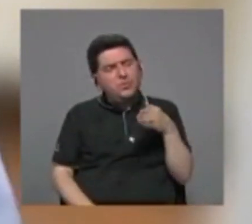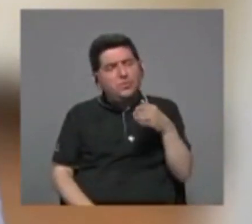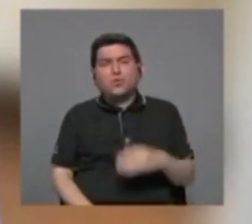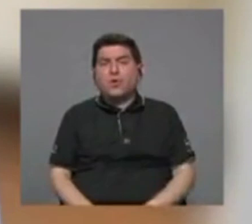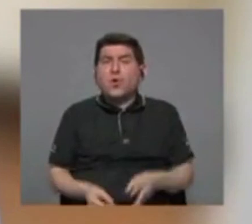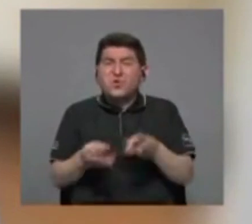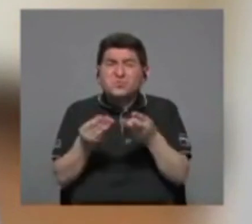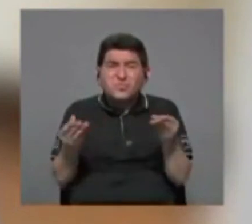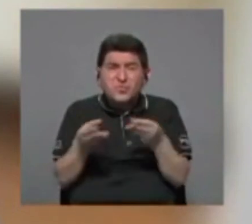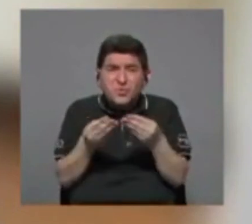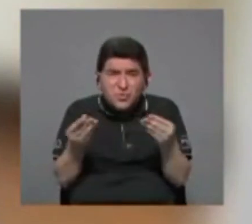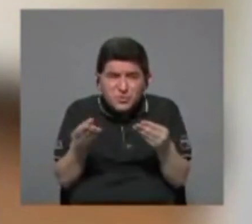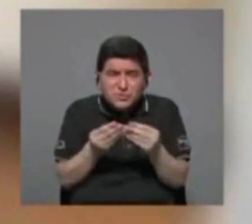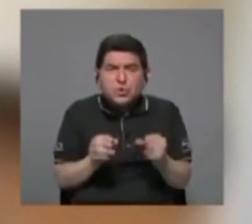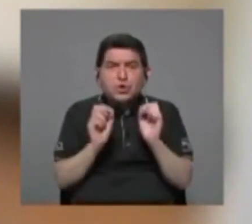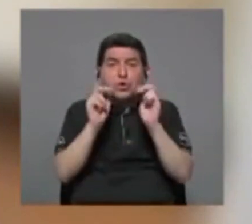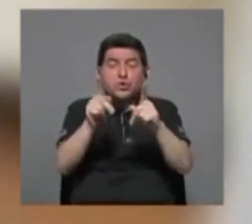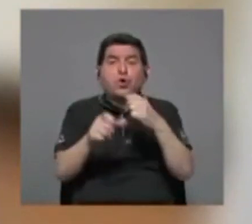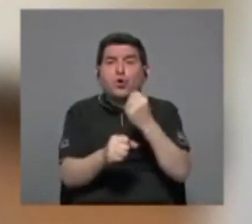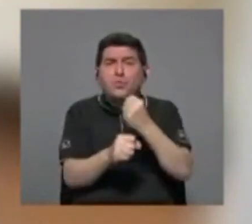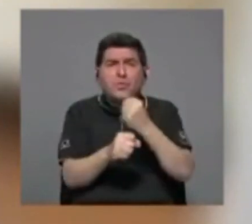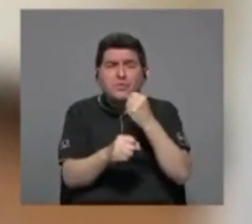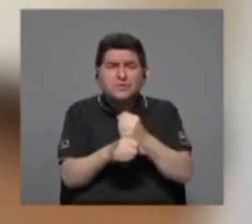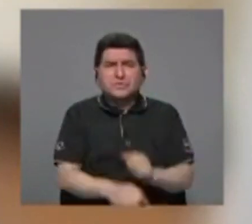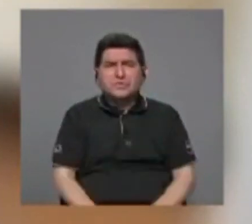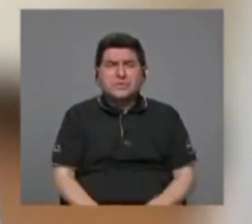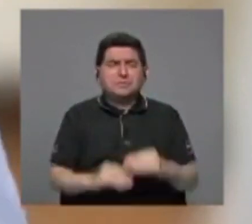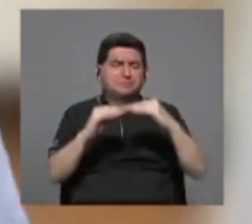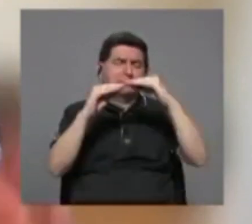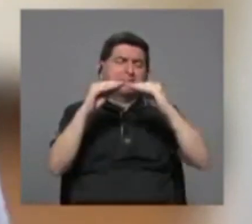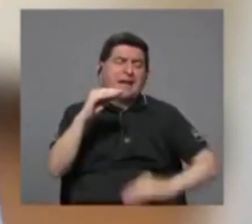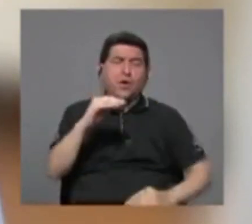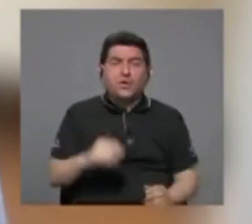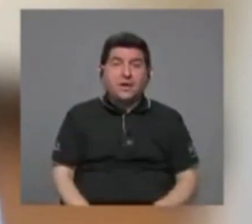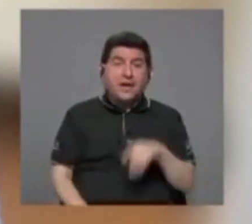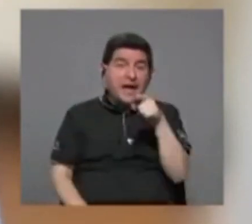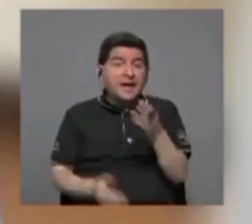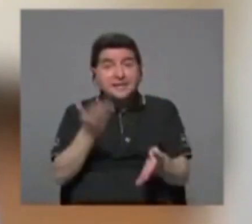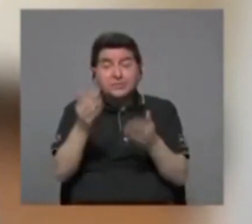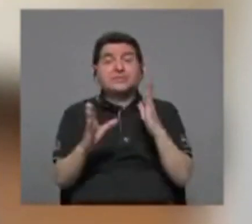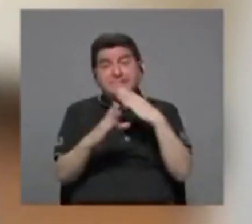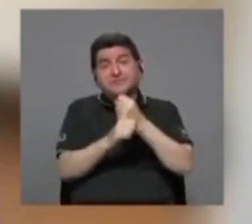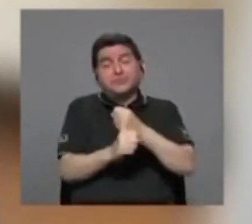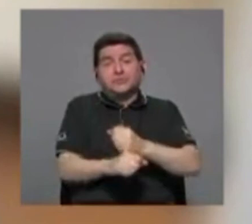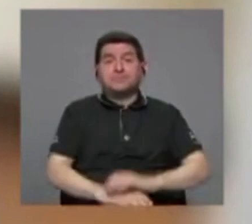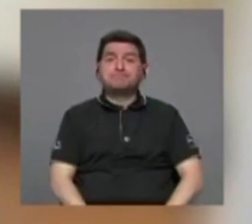de productividad y oportunidades de empleo sensiblemente menores. Yo diría que eso sería un resumen.